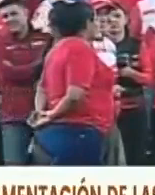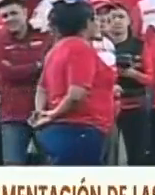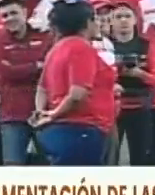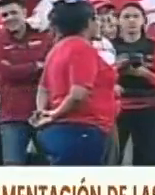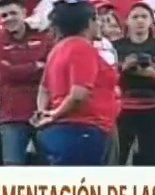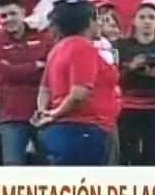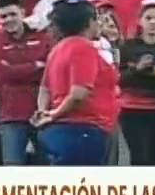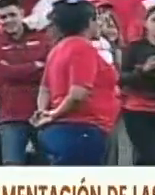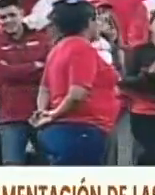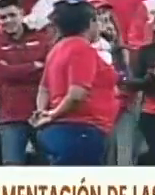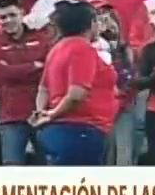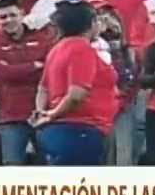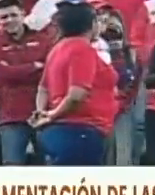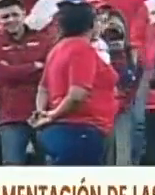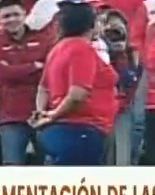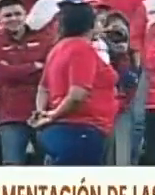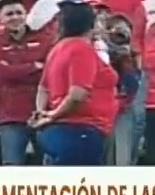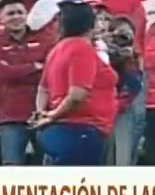llegar